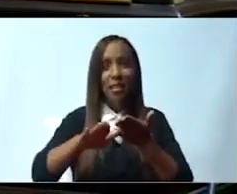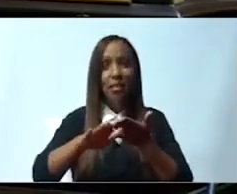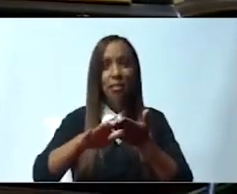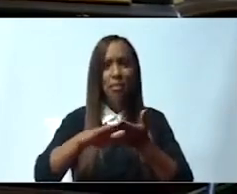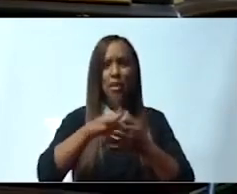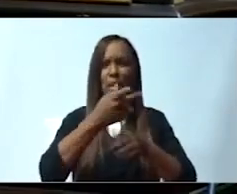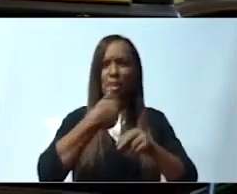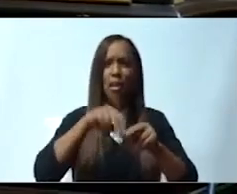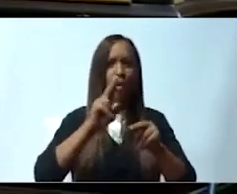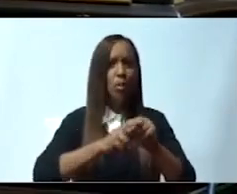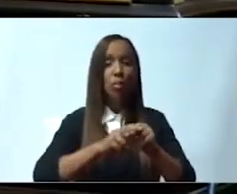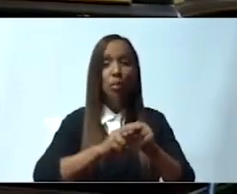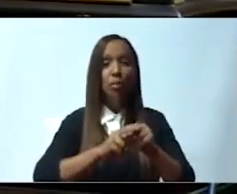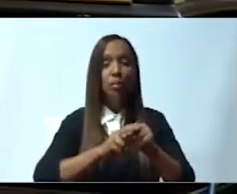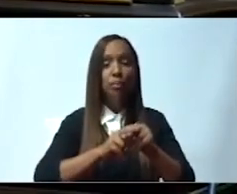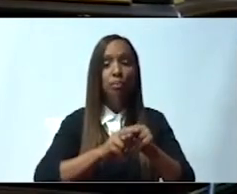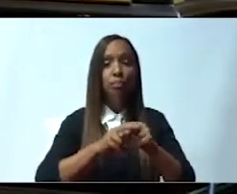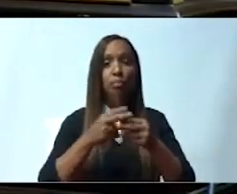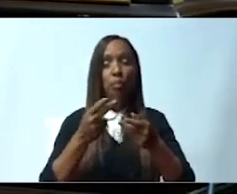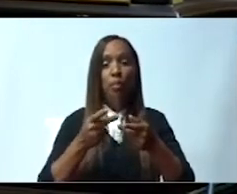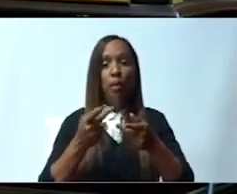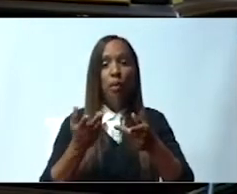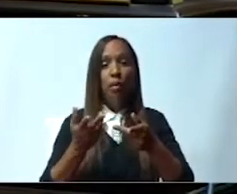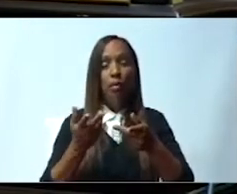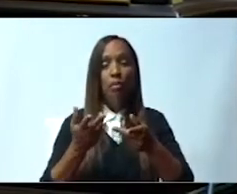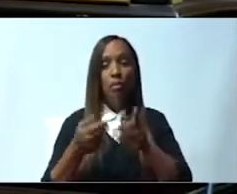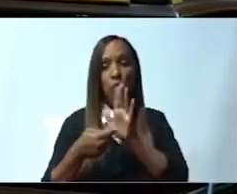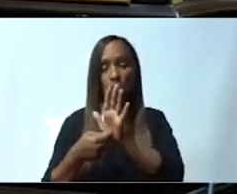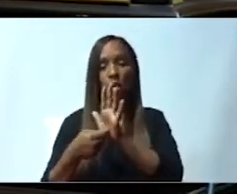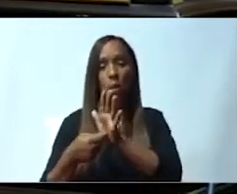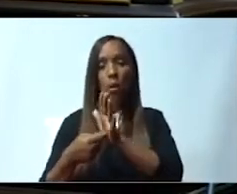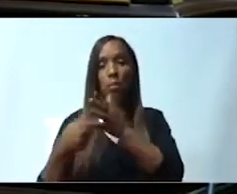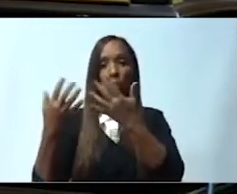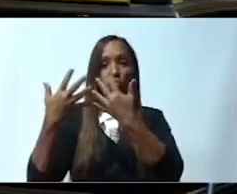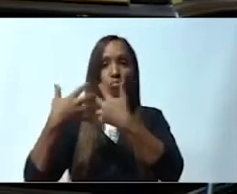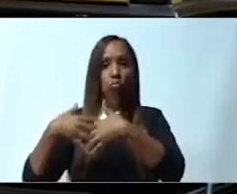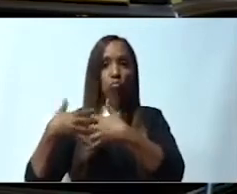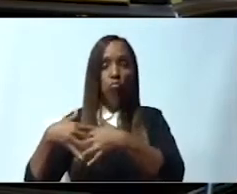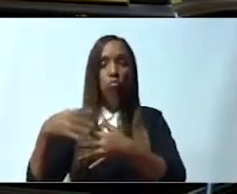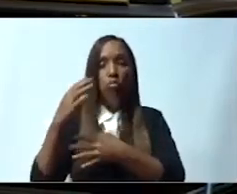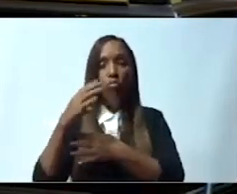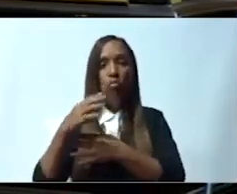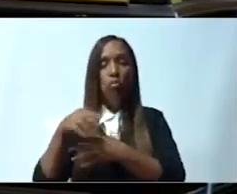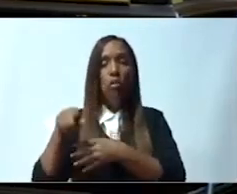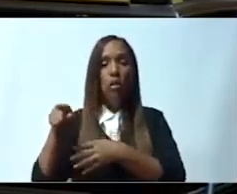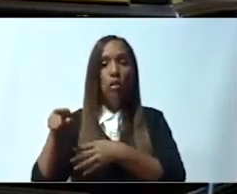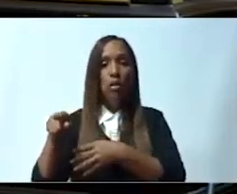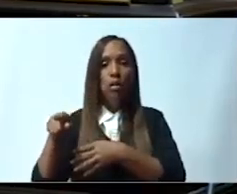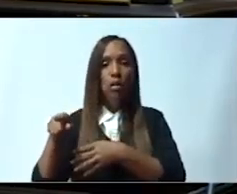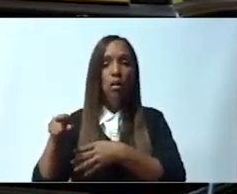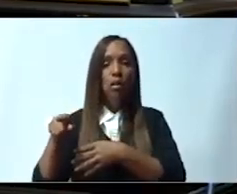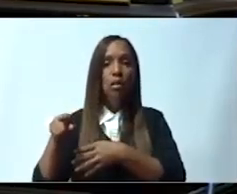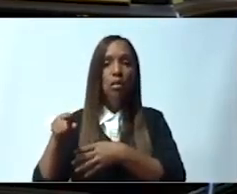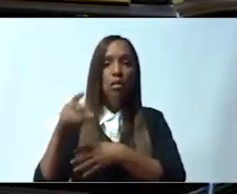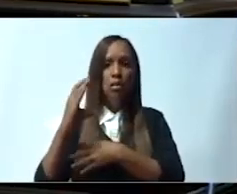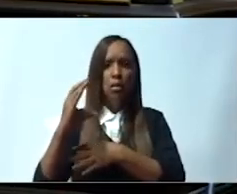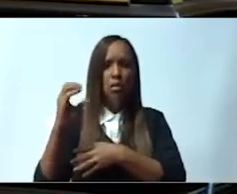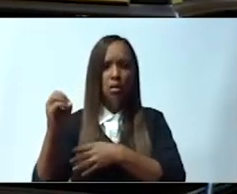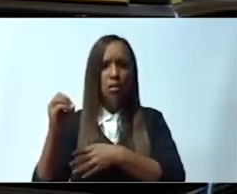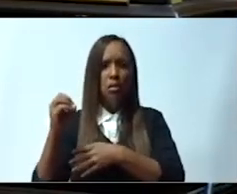24 horas extrae toda el agua de su producción de cerveza de los jardines del norte, para que